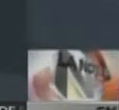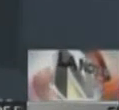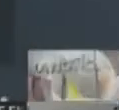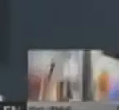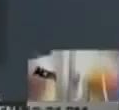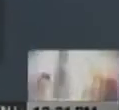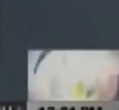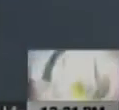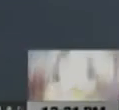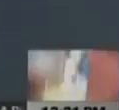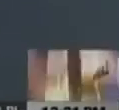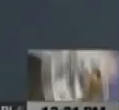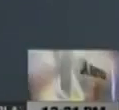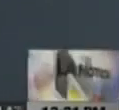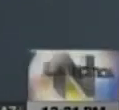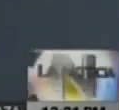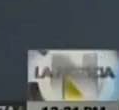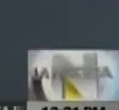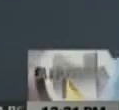¡Gracias!